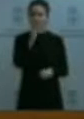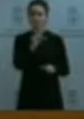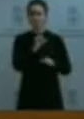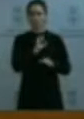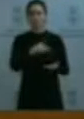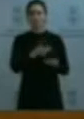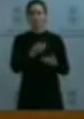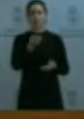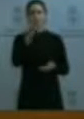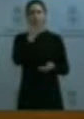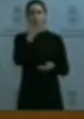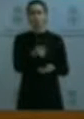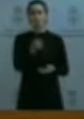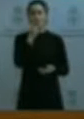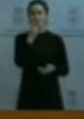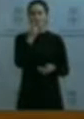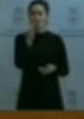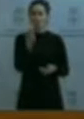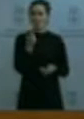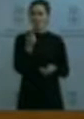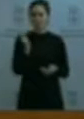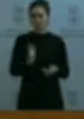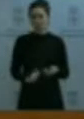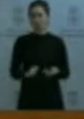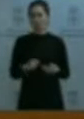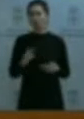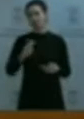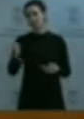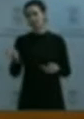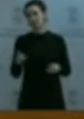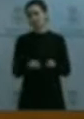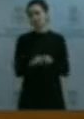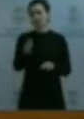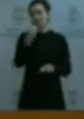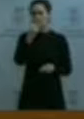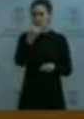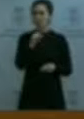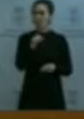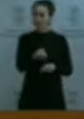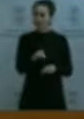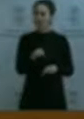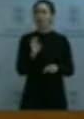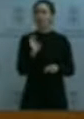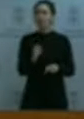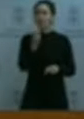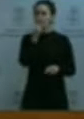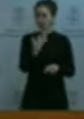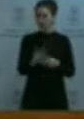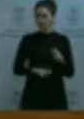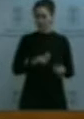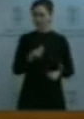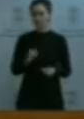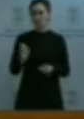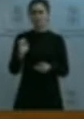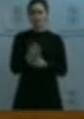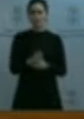eran relativas a consumo, que es así, se remitían a la Agencia de Sanidad Ambiental y Consumo. De